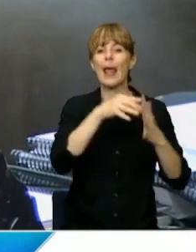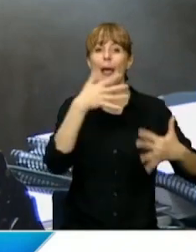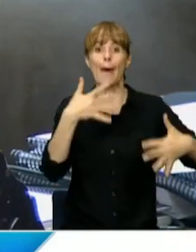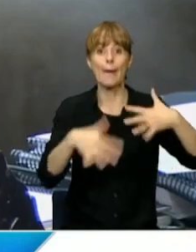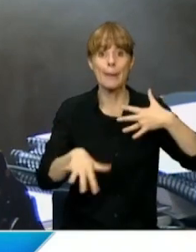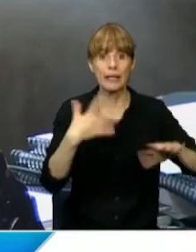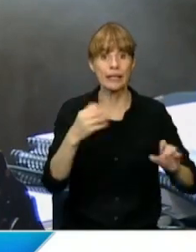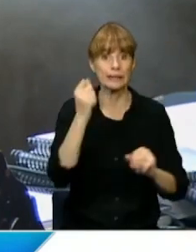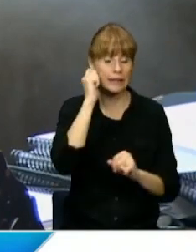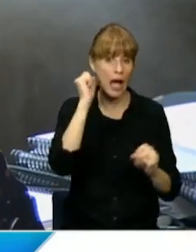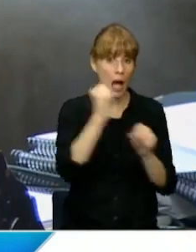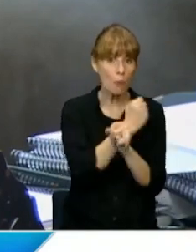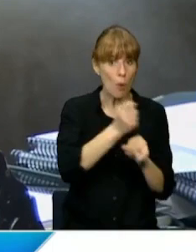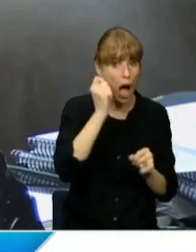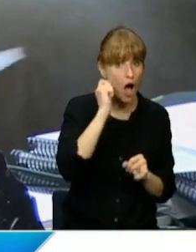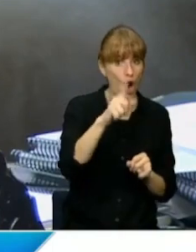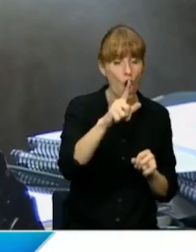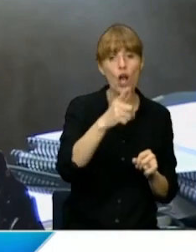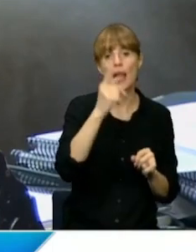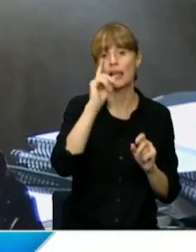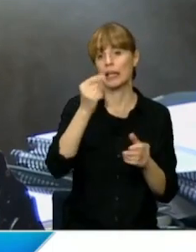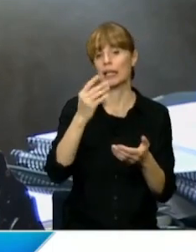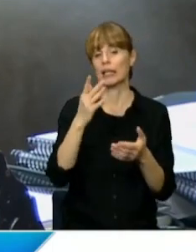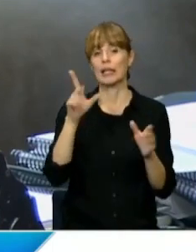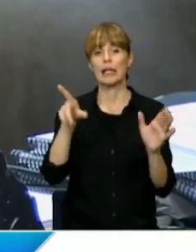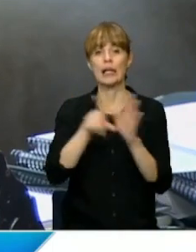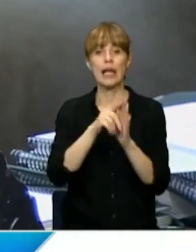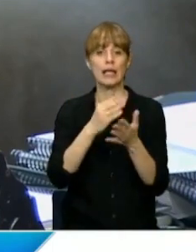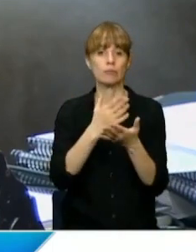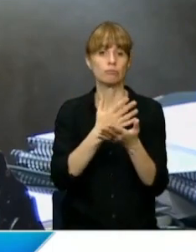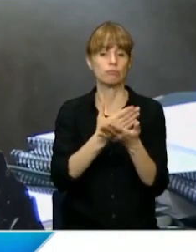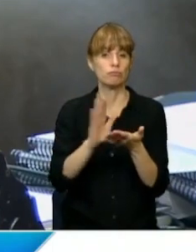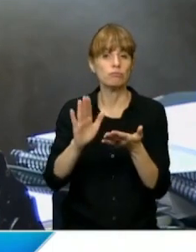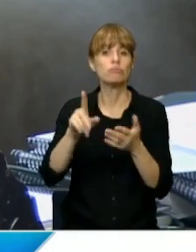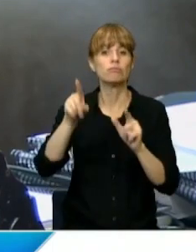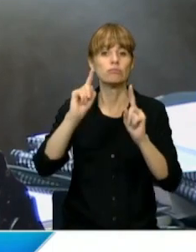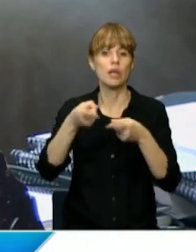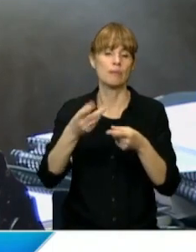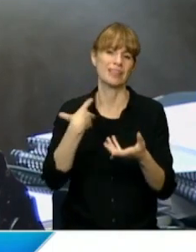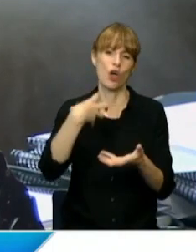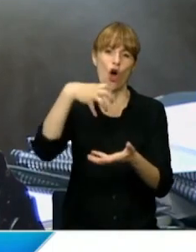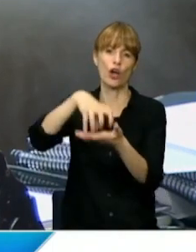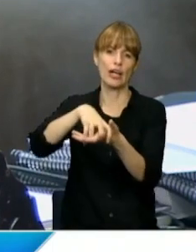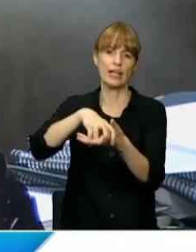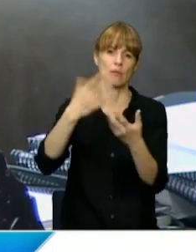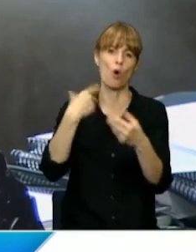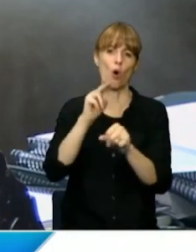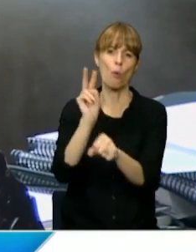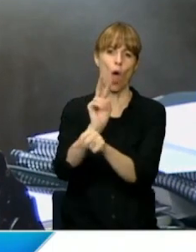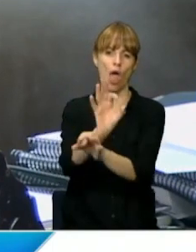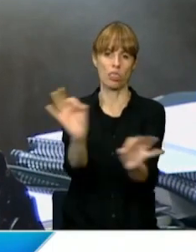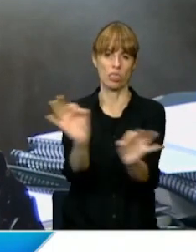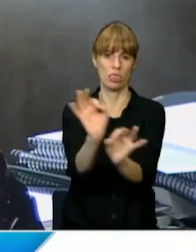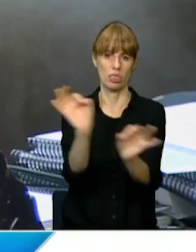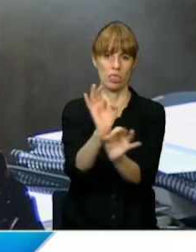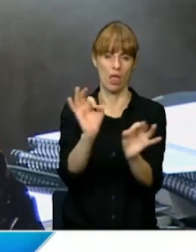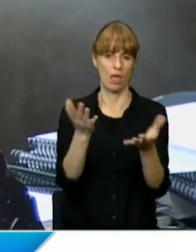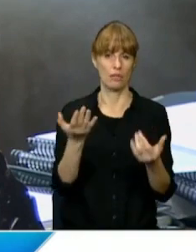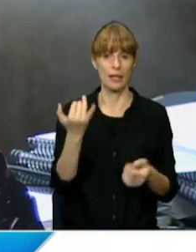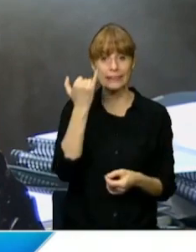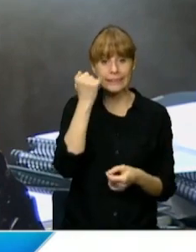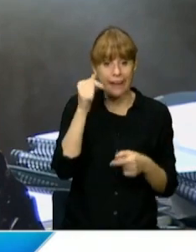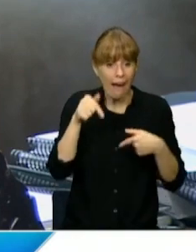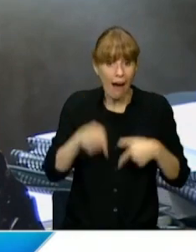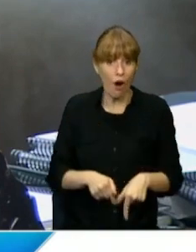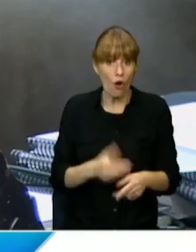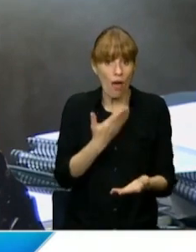y la ley de delegación, esos organismos están totalmente desprotegidos. Ya están desprotegidos en la